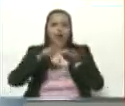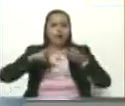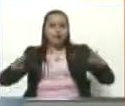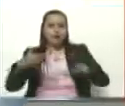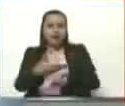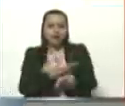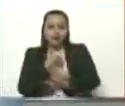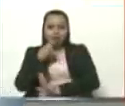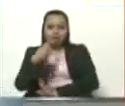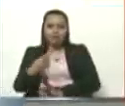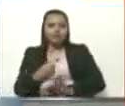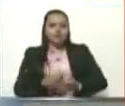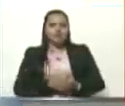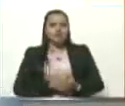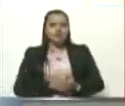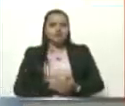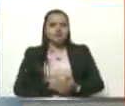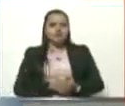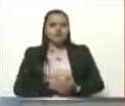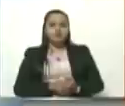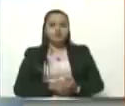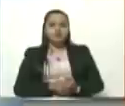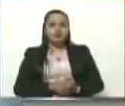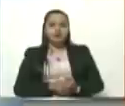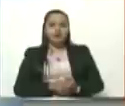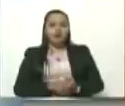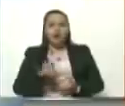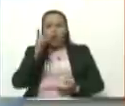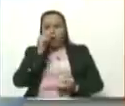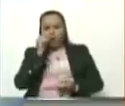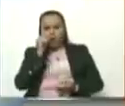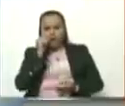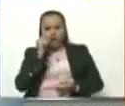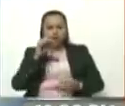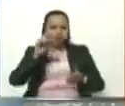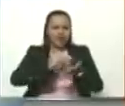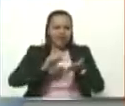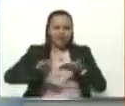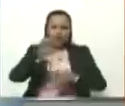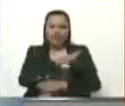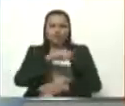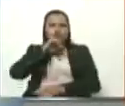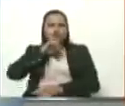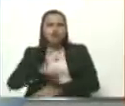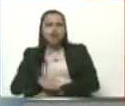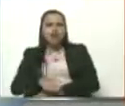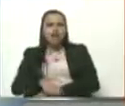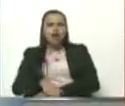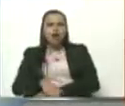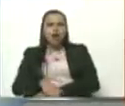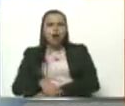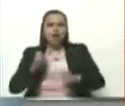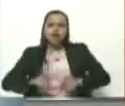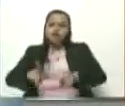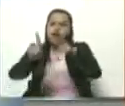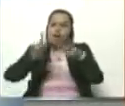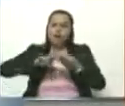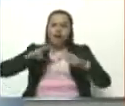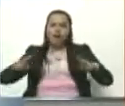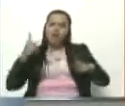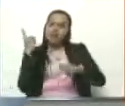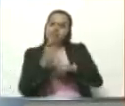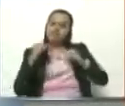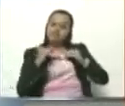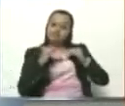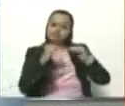diría el genio john lennon en su canción histórica ese chance la paz tiene que perdurar